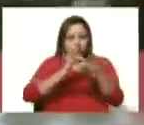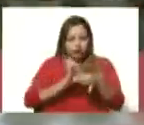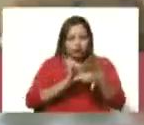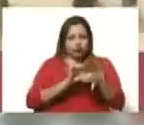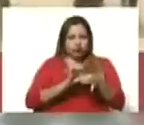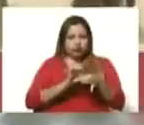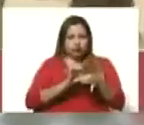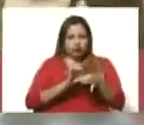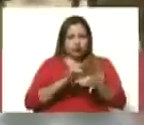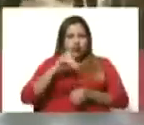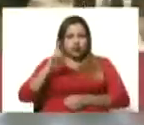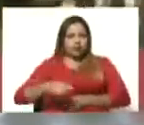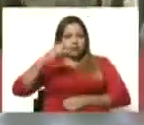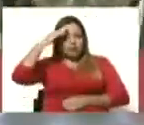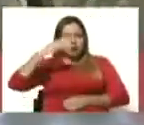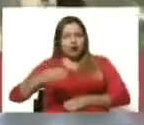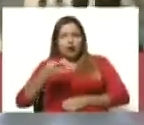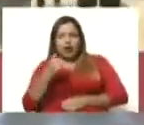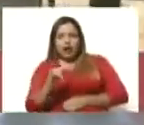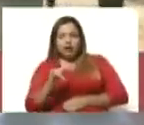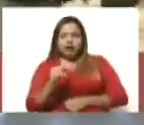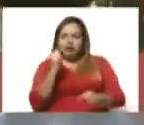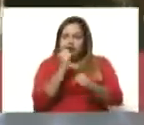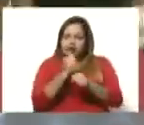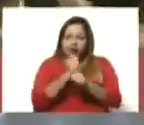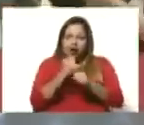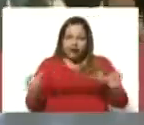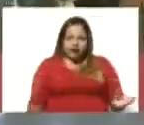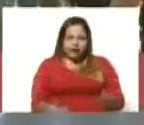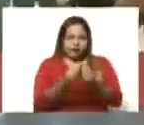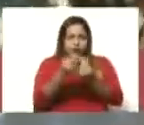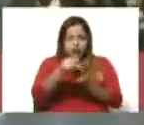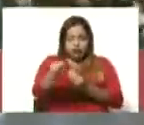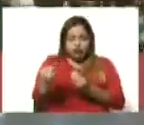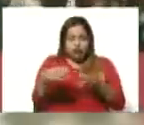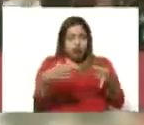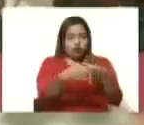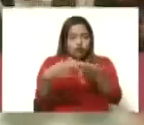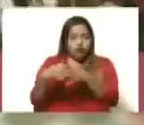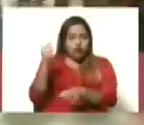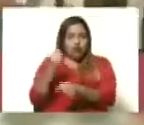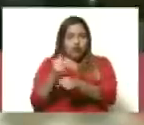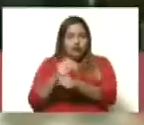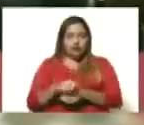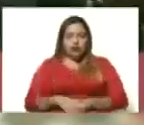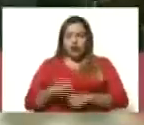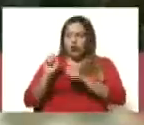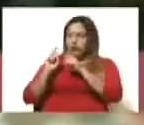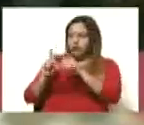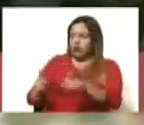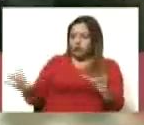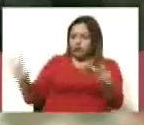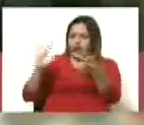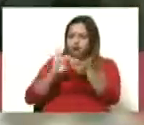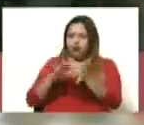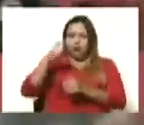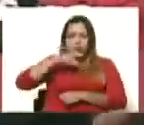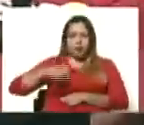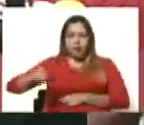señores generales pues están al mando de esos grupos de trabajo. Muy bien. La unión